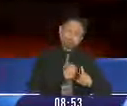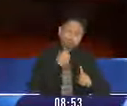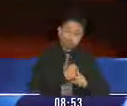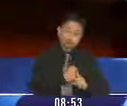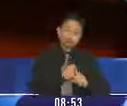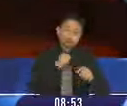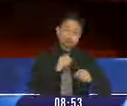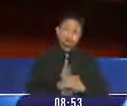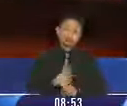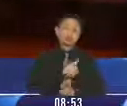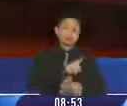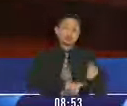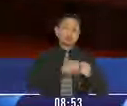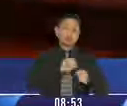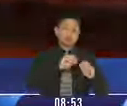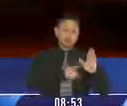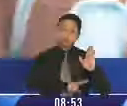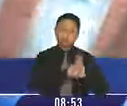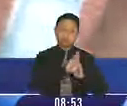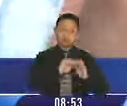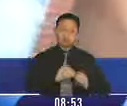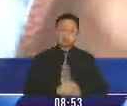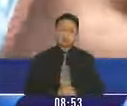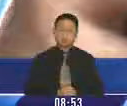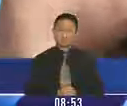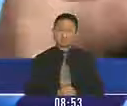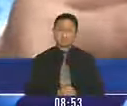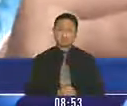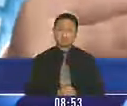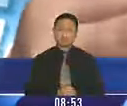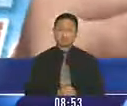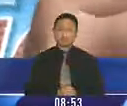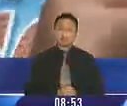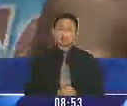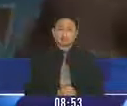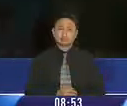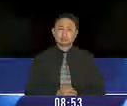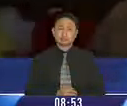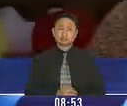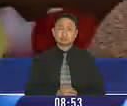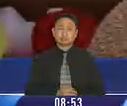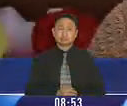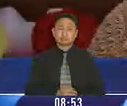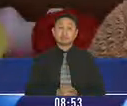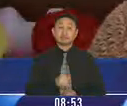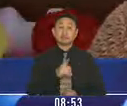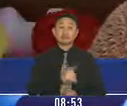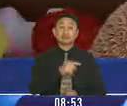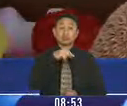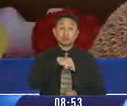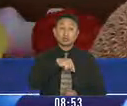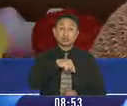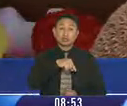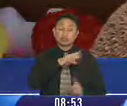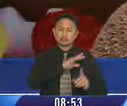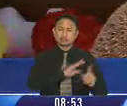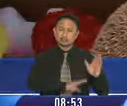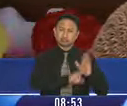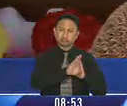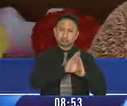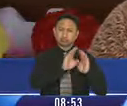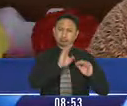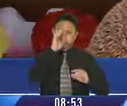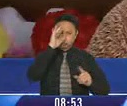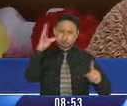los sueños de su pequeño no se ha apagado, sigue intacta y más radiante. Tus sueños siguen grandes, siguen siendo